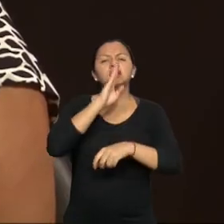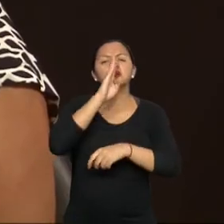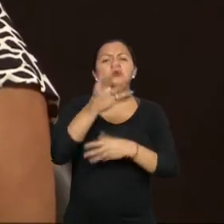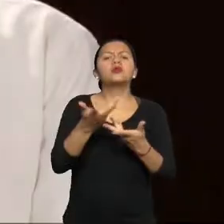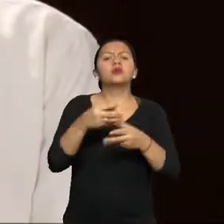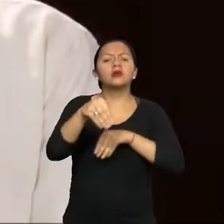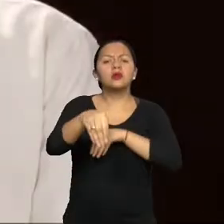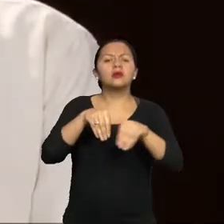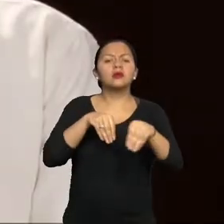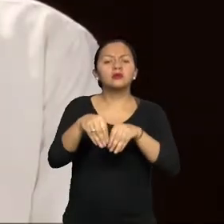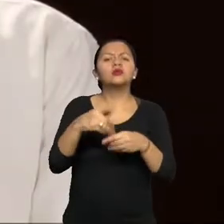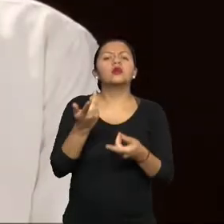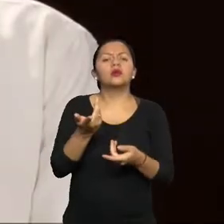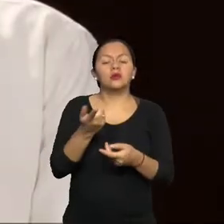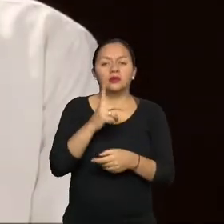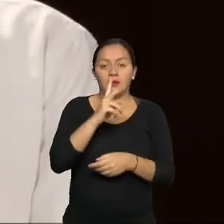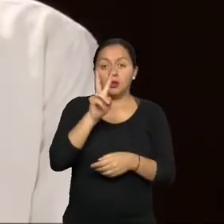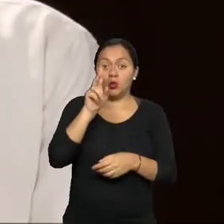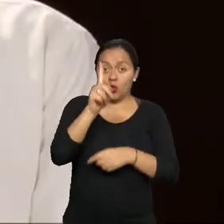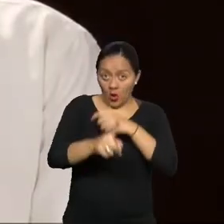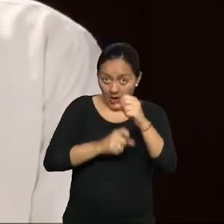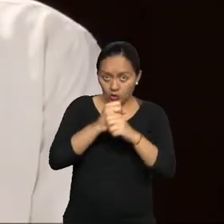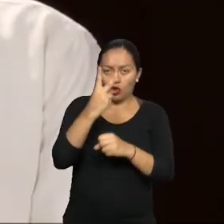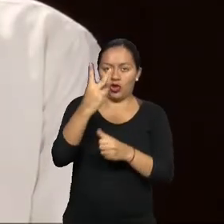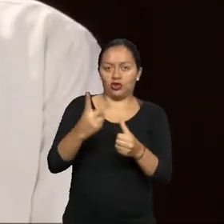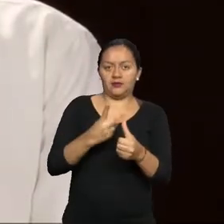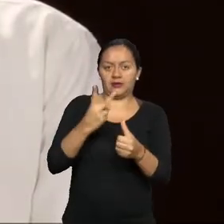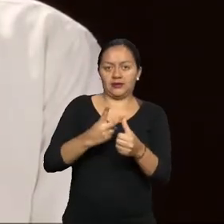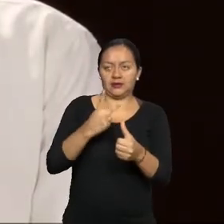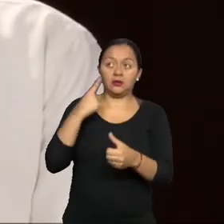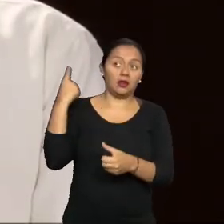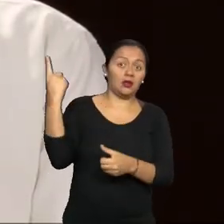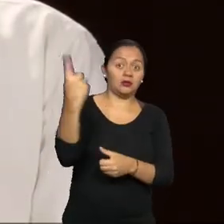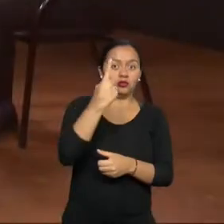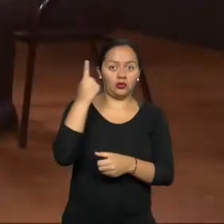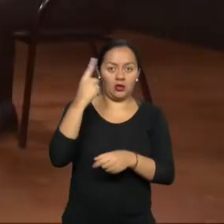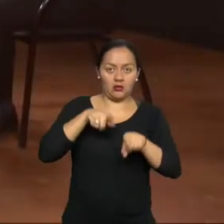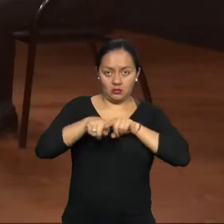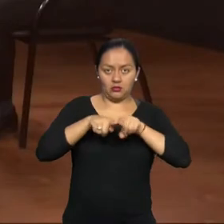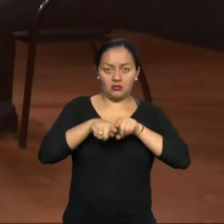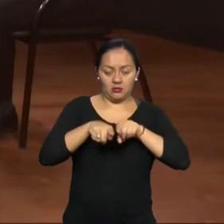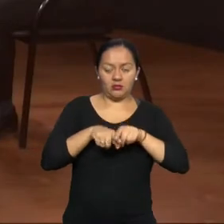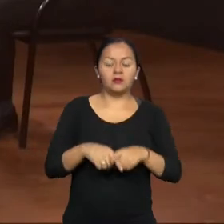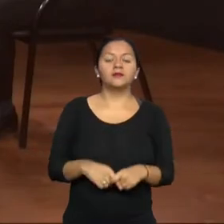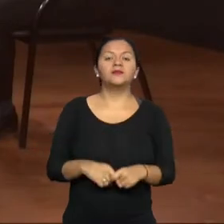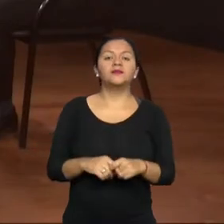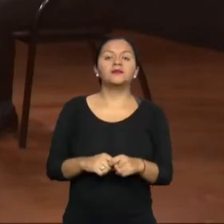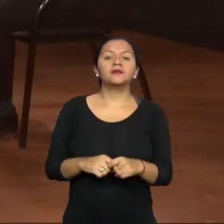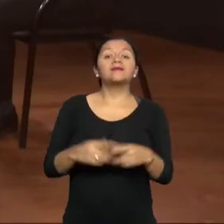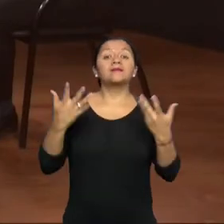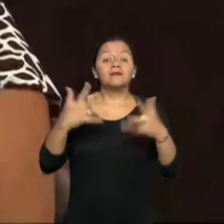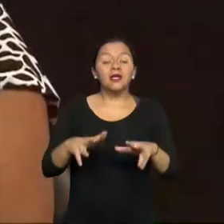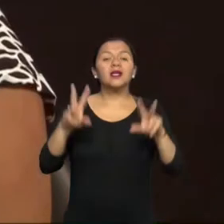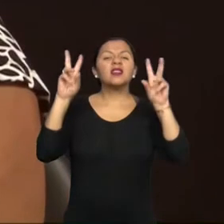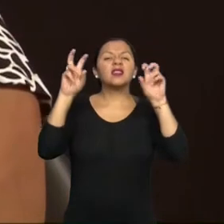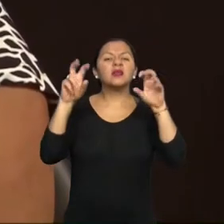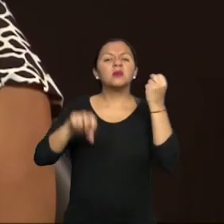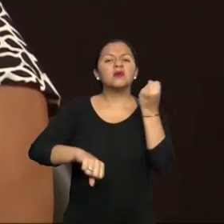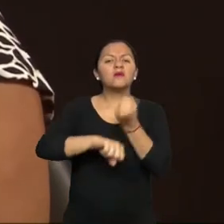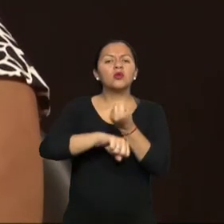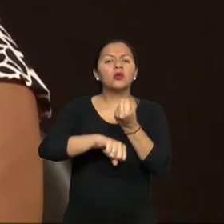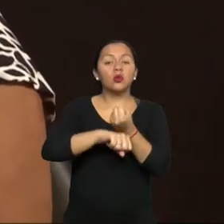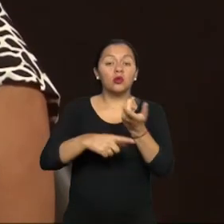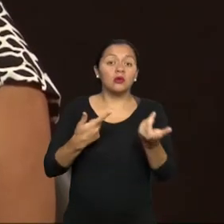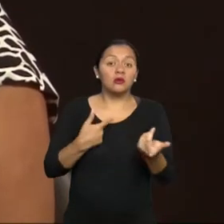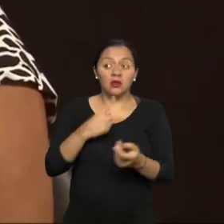torneos de ajedrez? Tenemos en el año dos torneos a nivel nacional. Dos veces en el año. Con respecto al tema del fútbol, qué